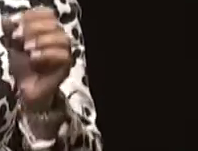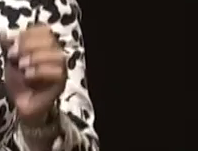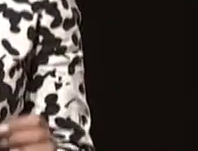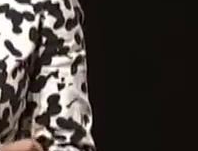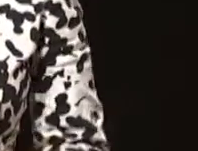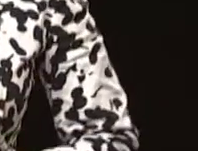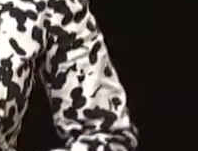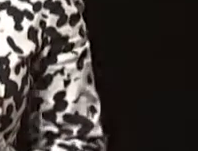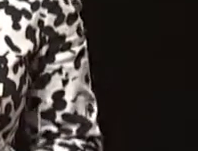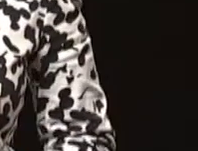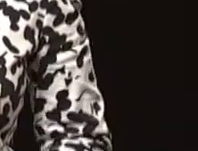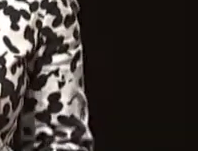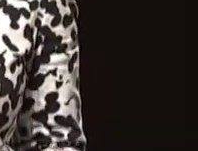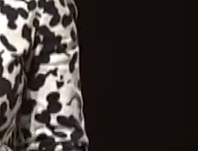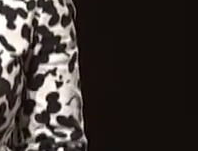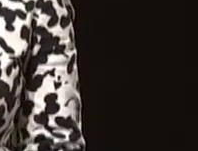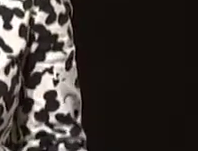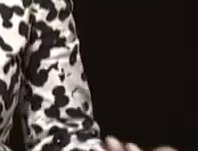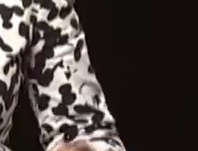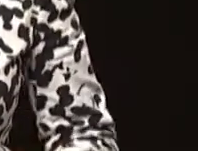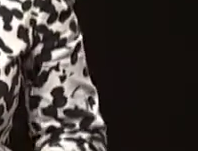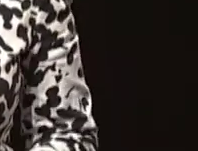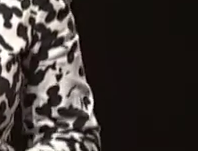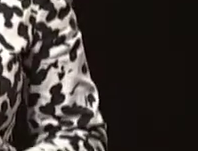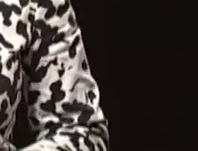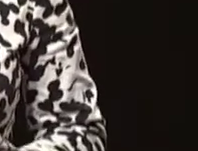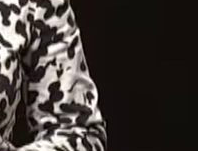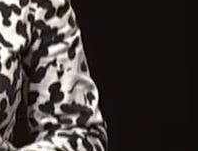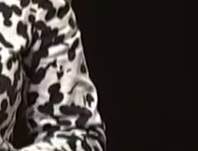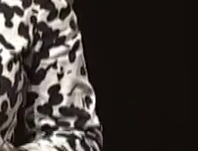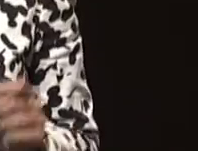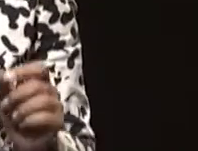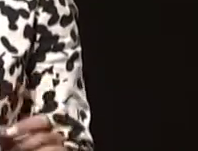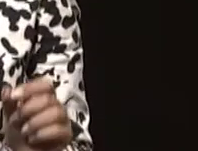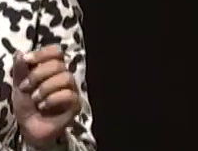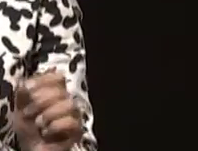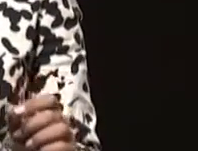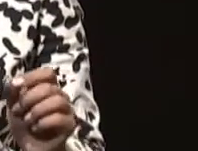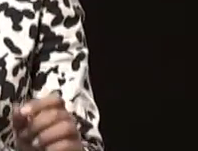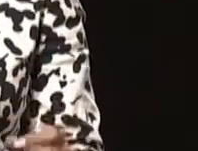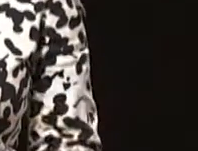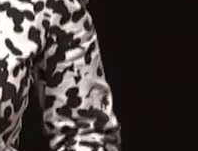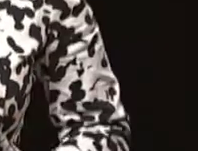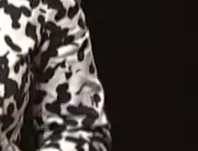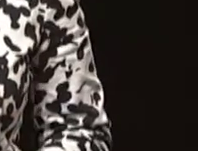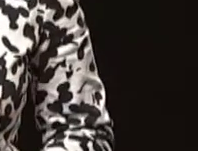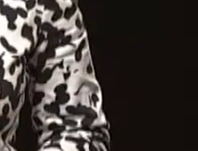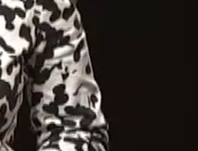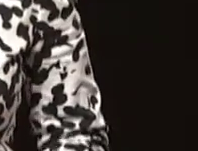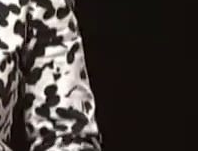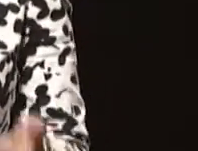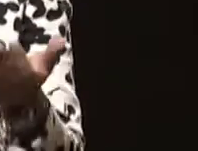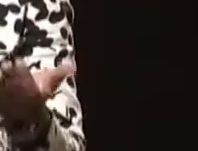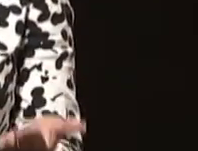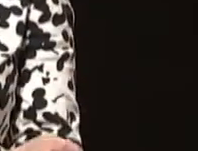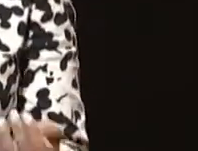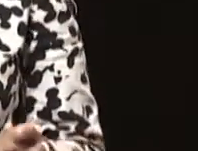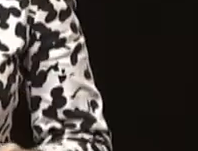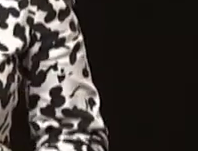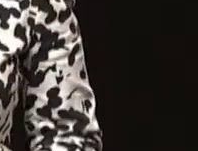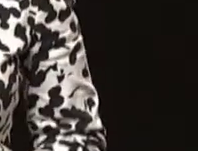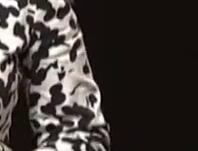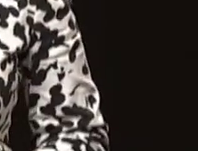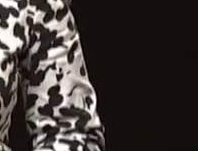el discurso que pronunciara nuestro juez presidente, el doctor Milton Ray Guevara, en ocasión de la